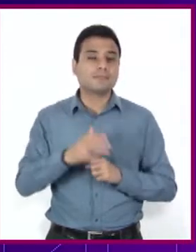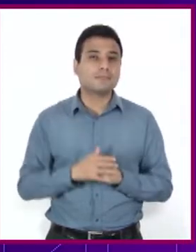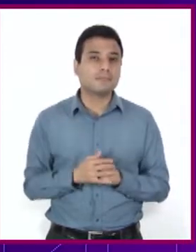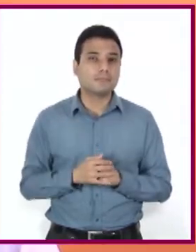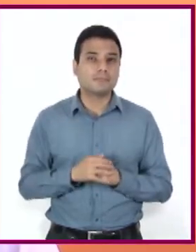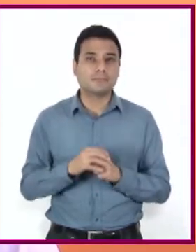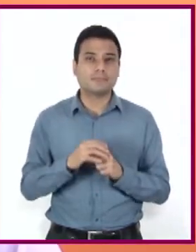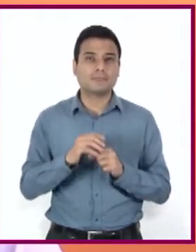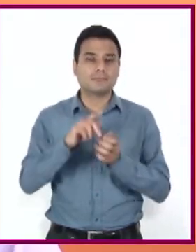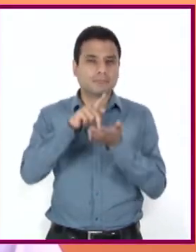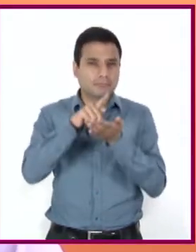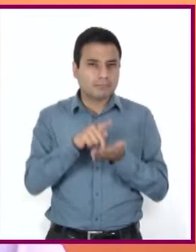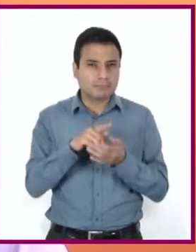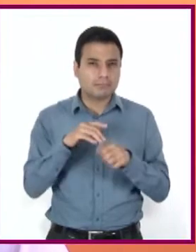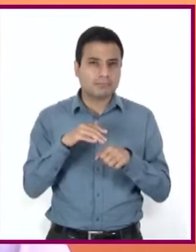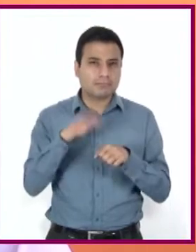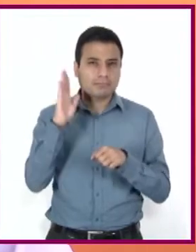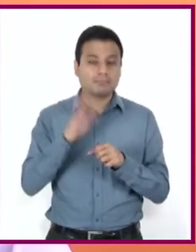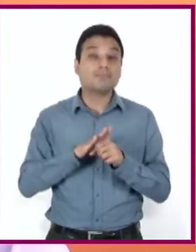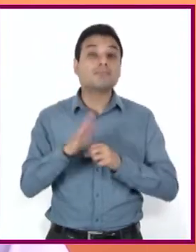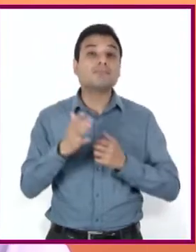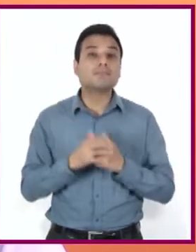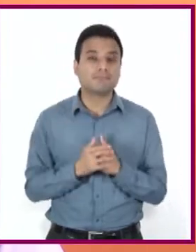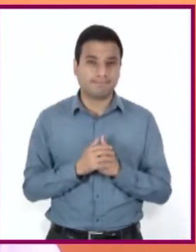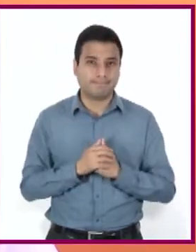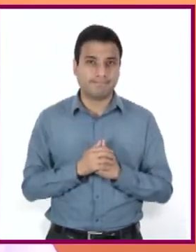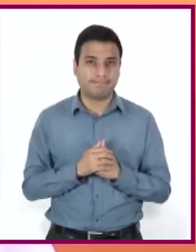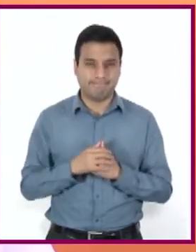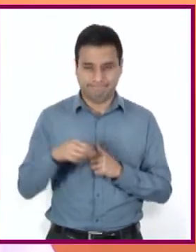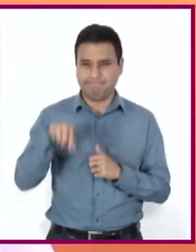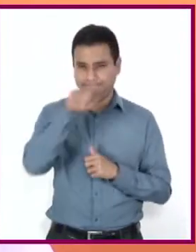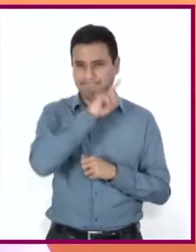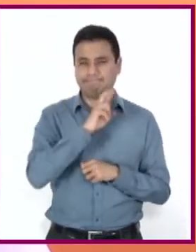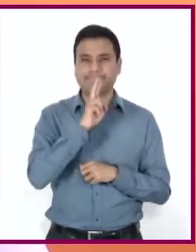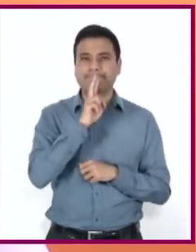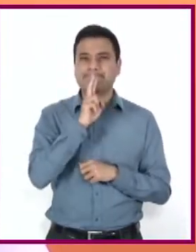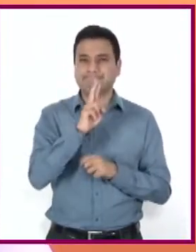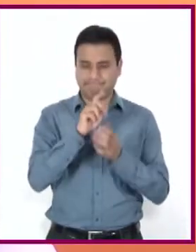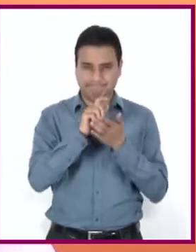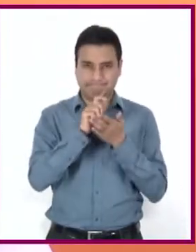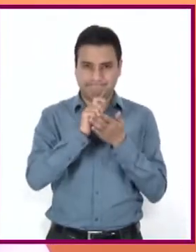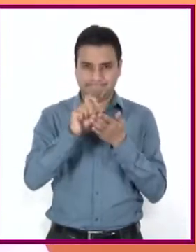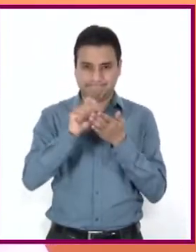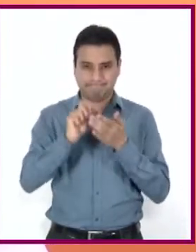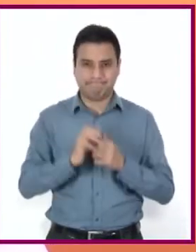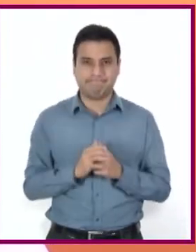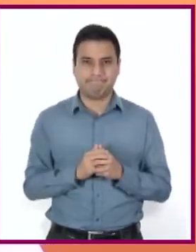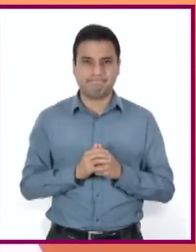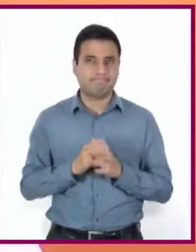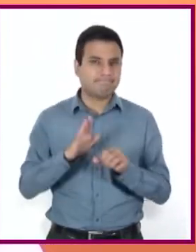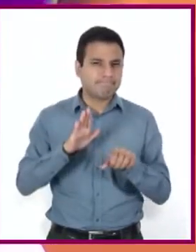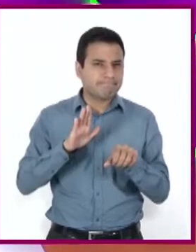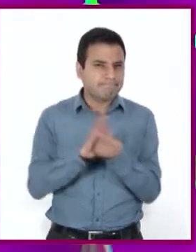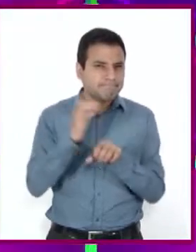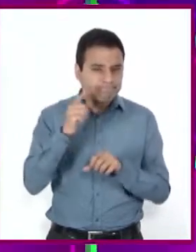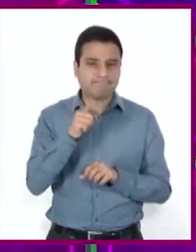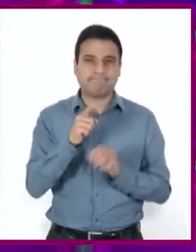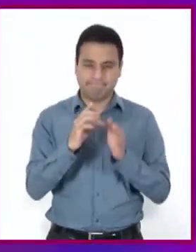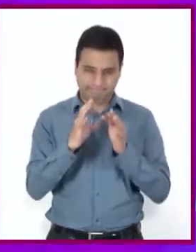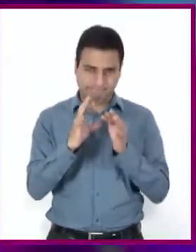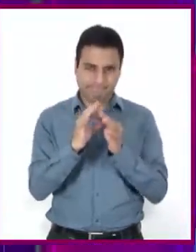más? Ustedes allá en casa respondan las preguntas anteriores y justifiquen sus